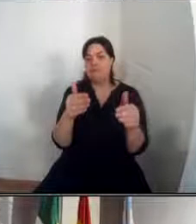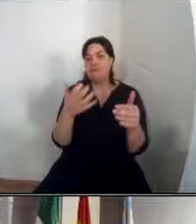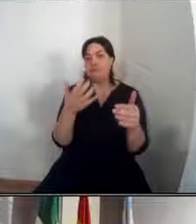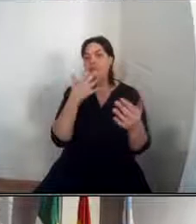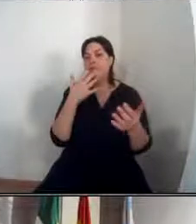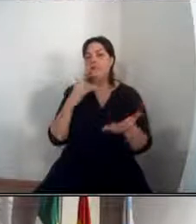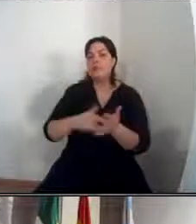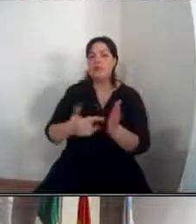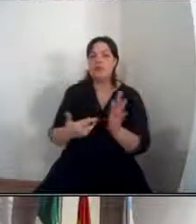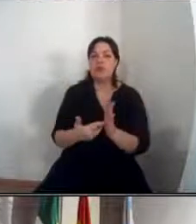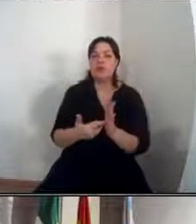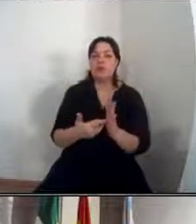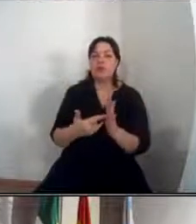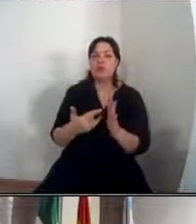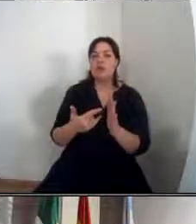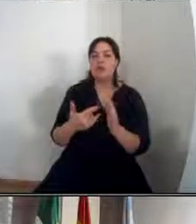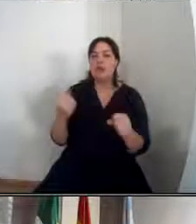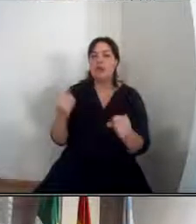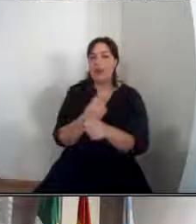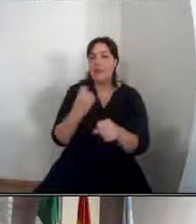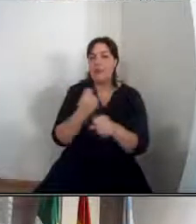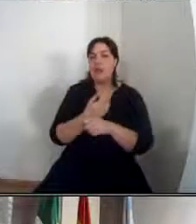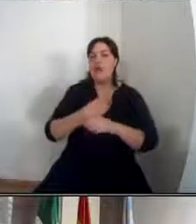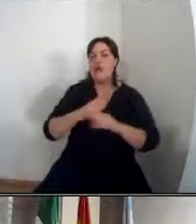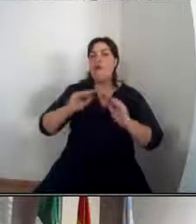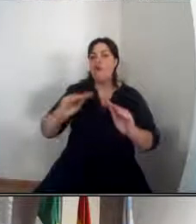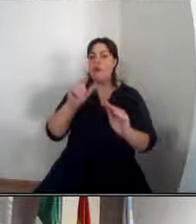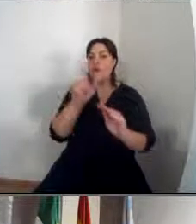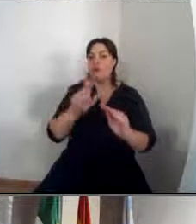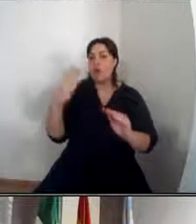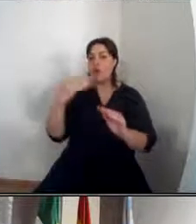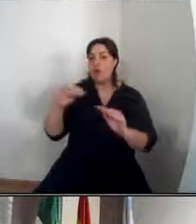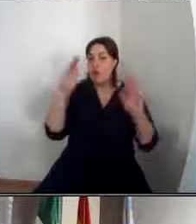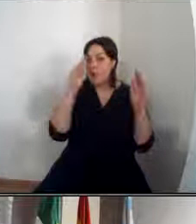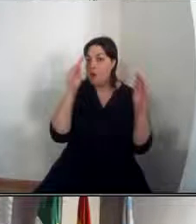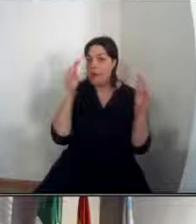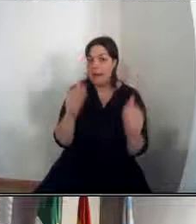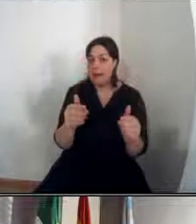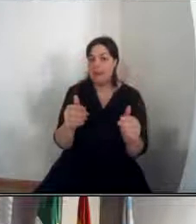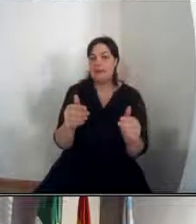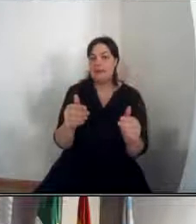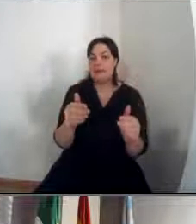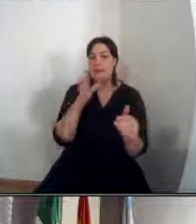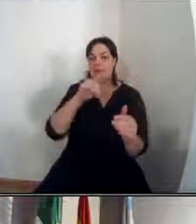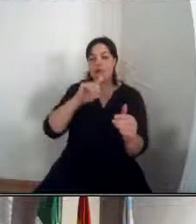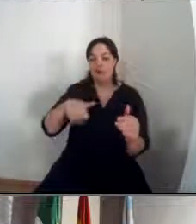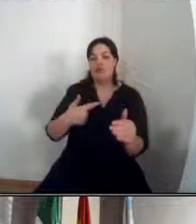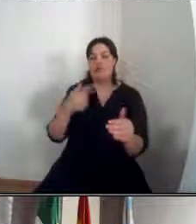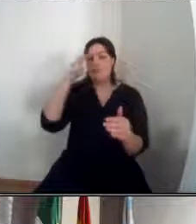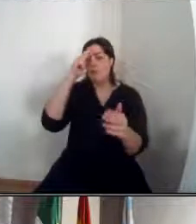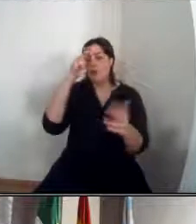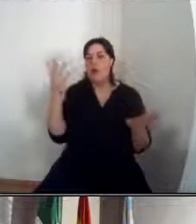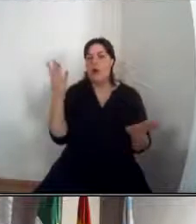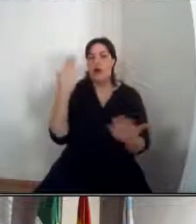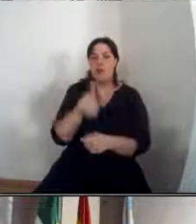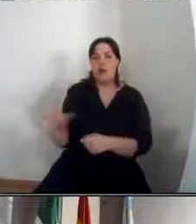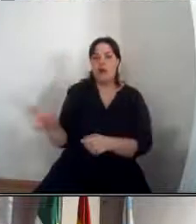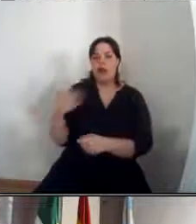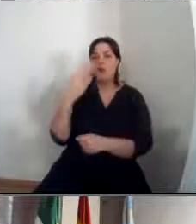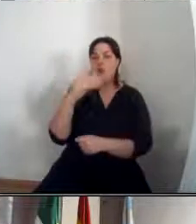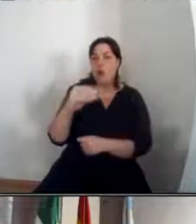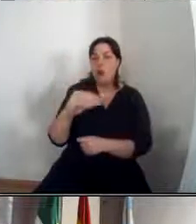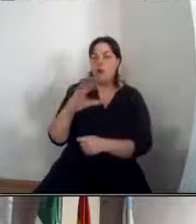que van dirigidos al empleo y a la formación de jóvenes, de los jóvenes es de lo que nos debemos de preocupar para que esta Europa